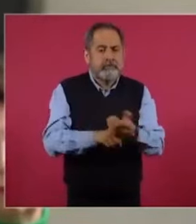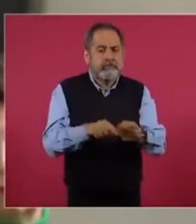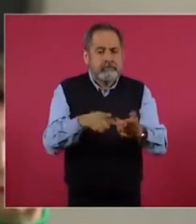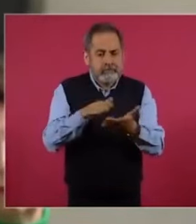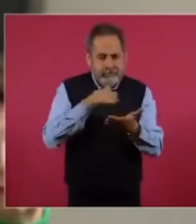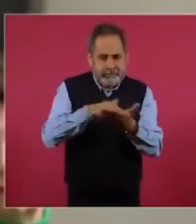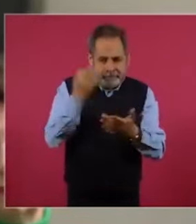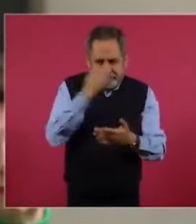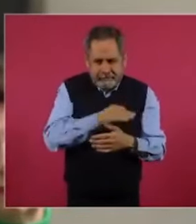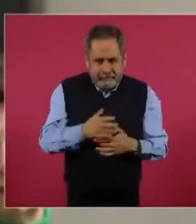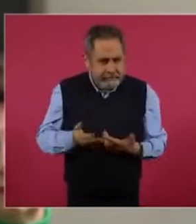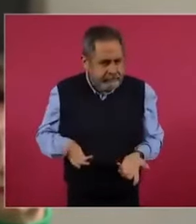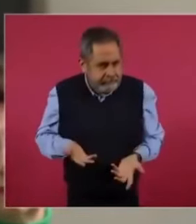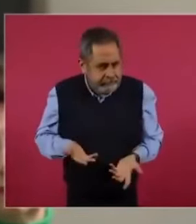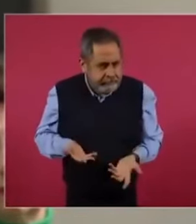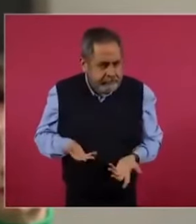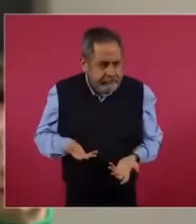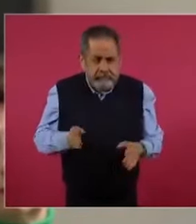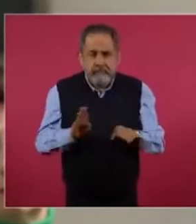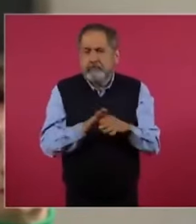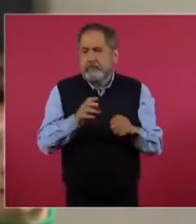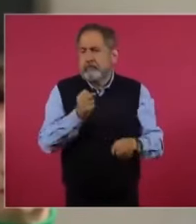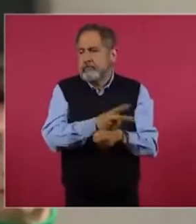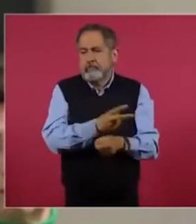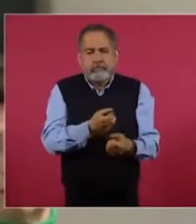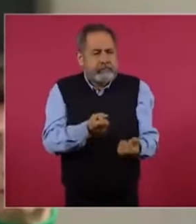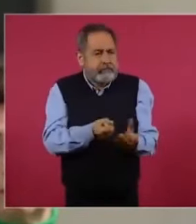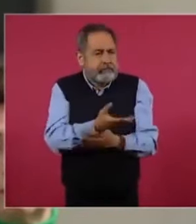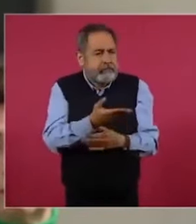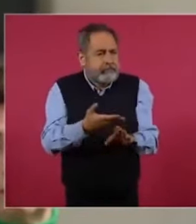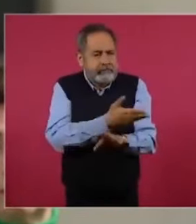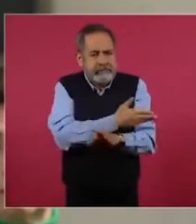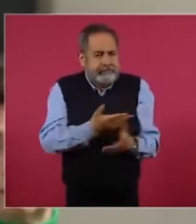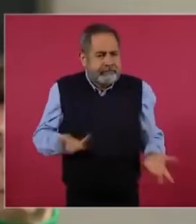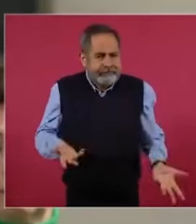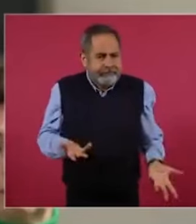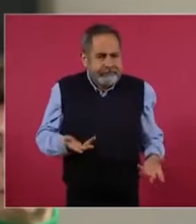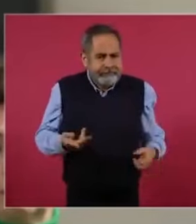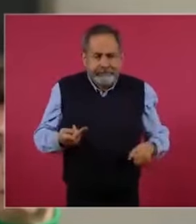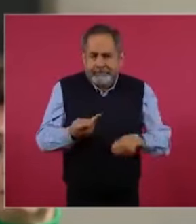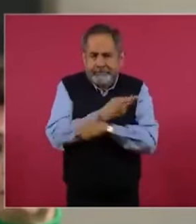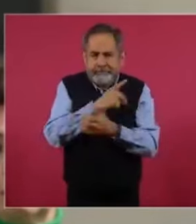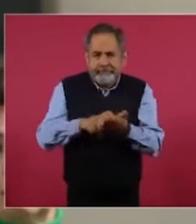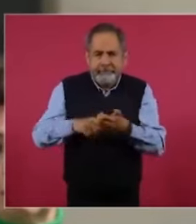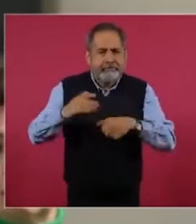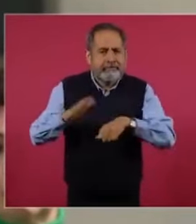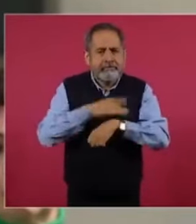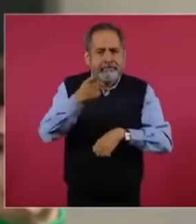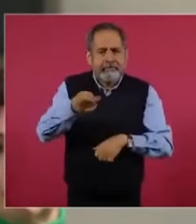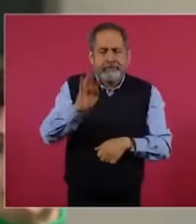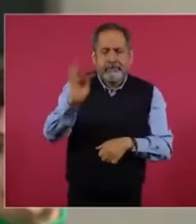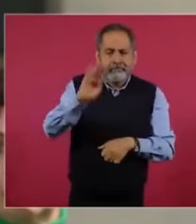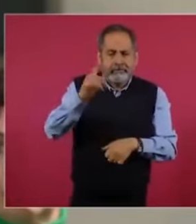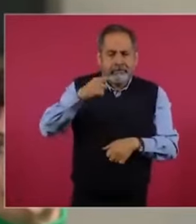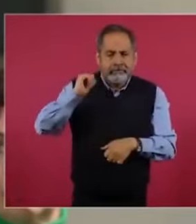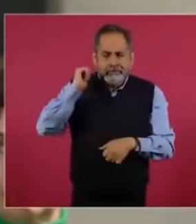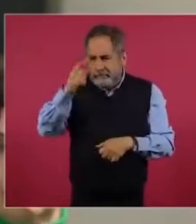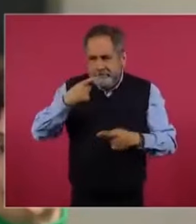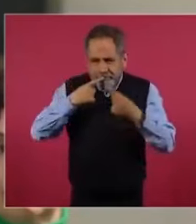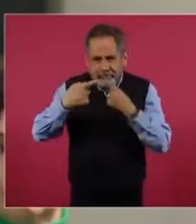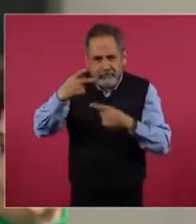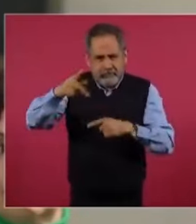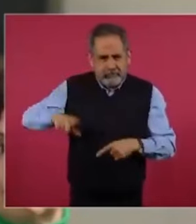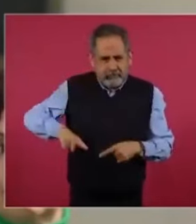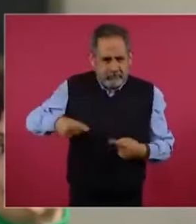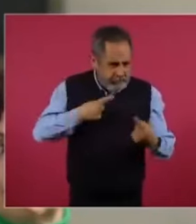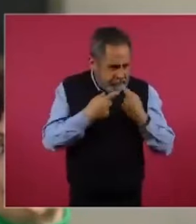fgr tiene sus propias prácticas y políticas en cuanto a los acuerdos y negociaciones en este sentido ha mencionado